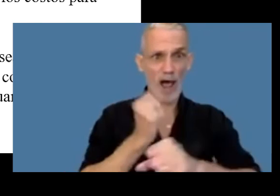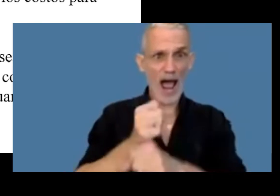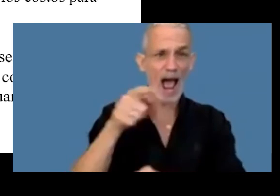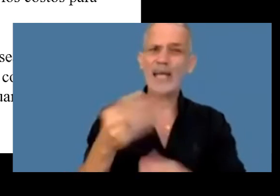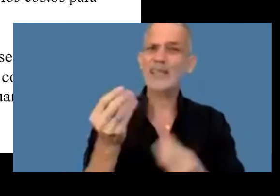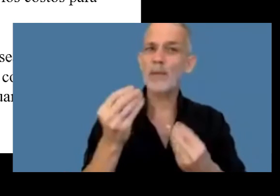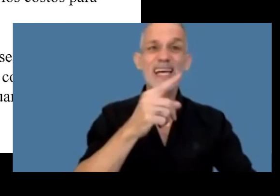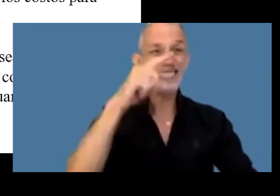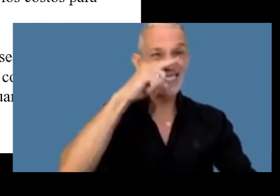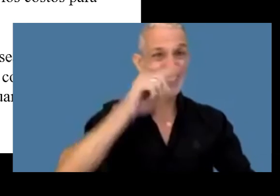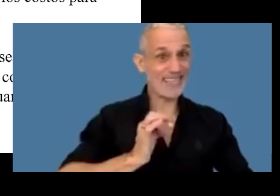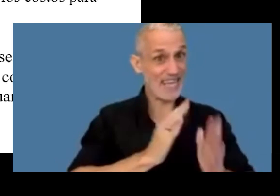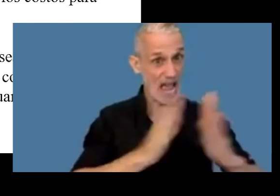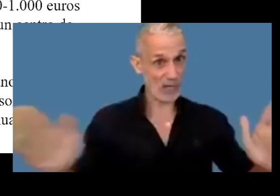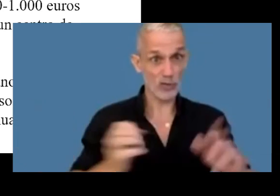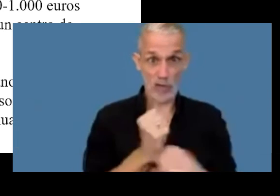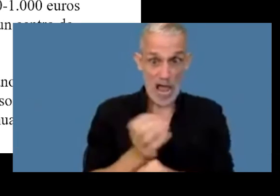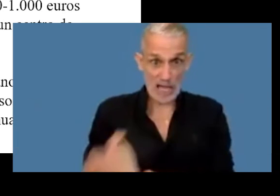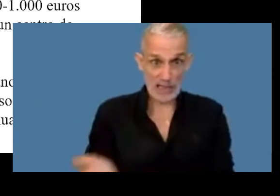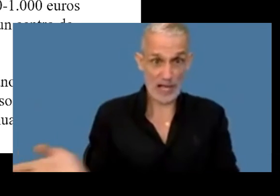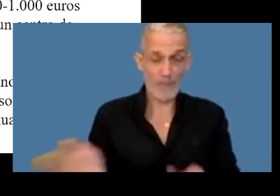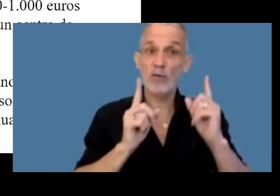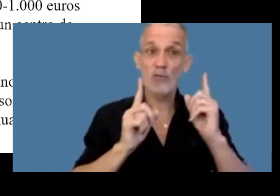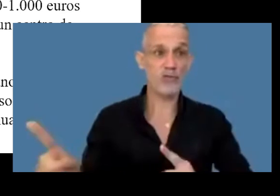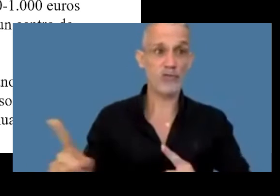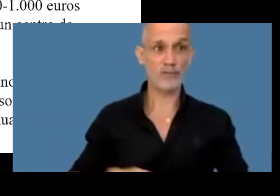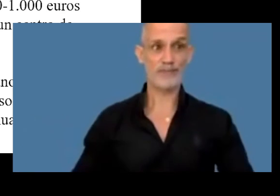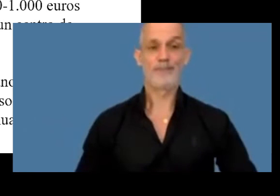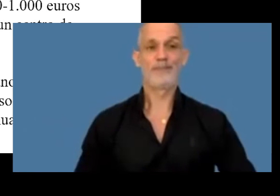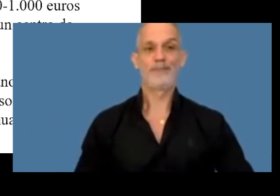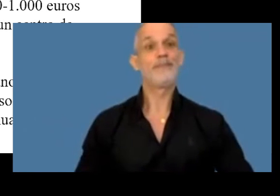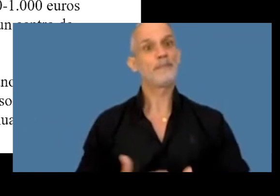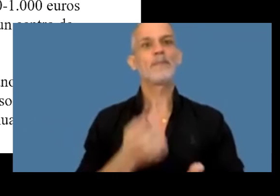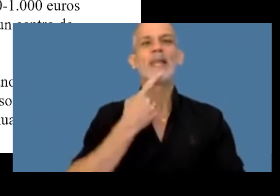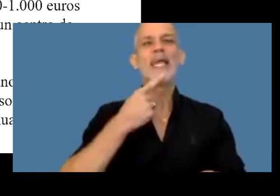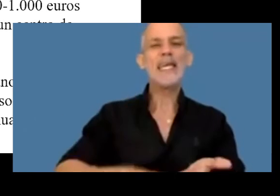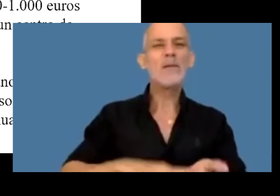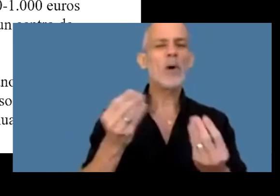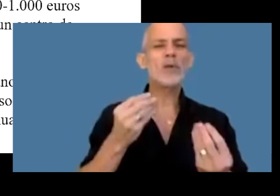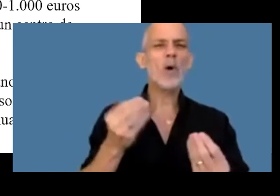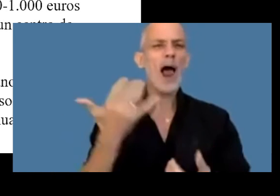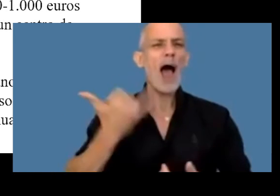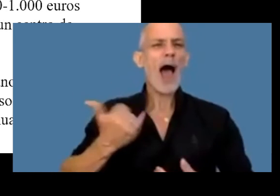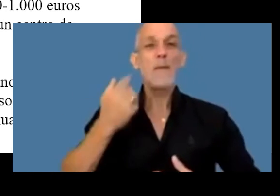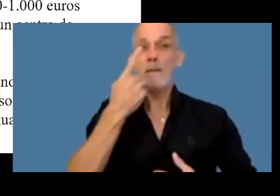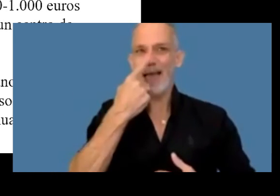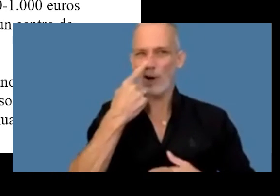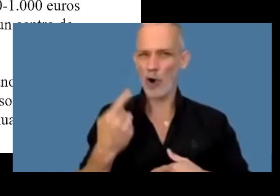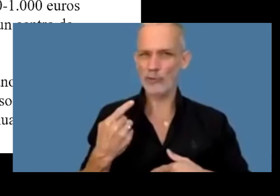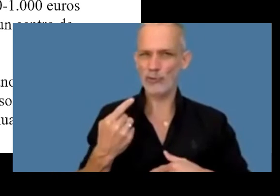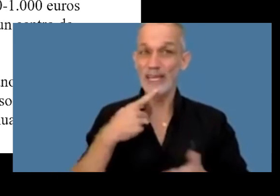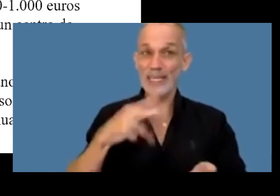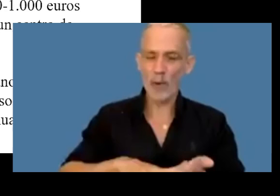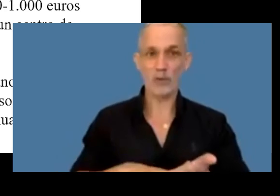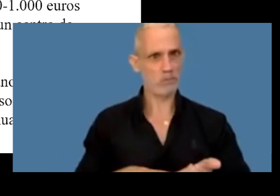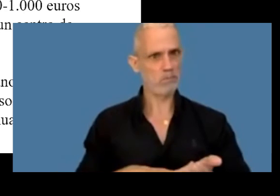7 años, ¿sí?, vigente. El impuesto a la tenencia de perros. Y la pregunta fue,